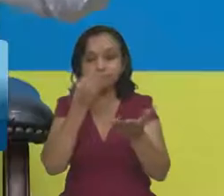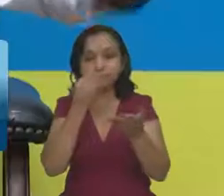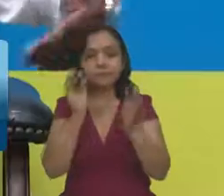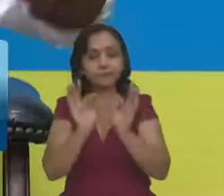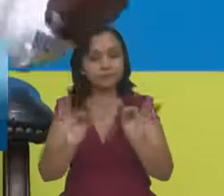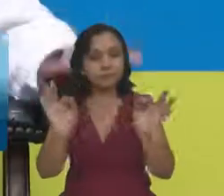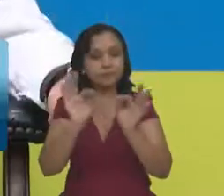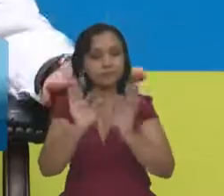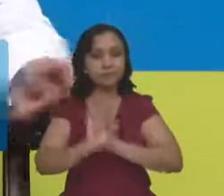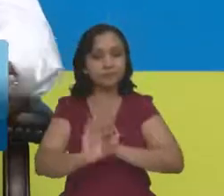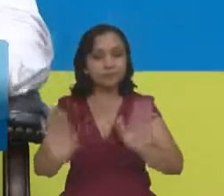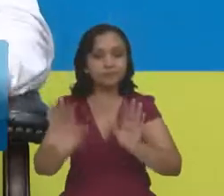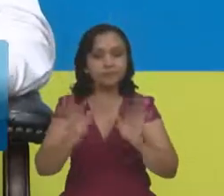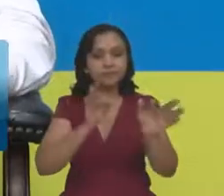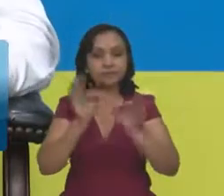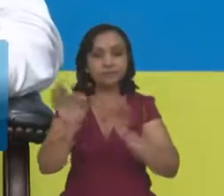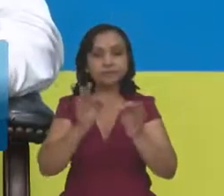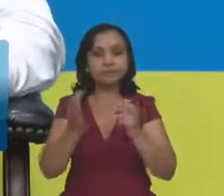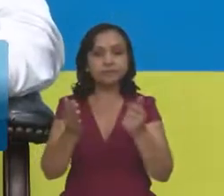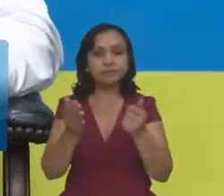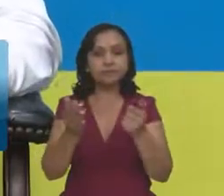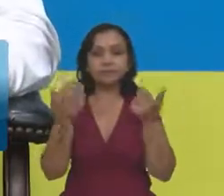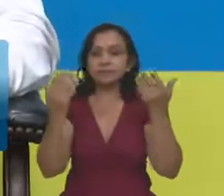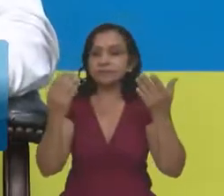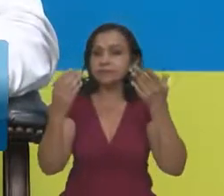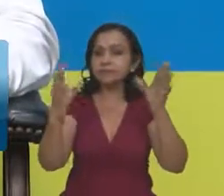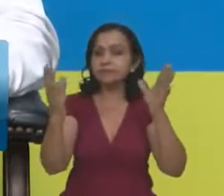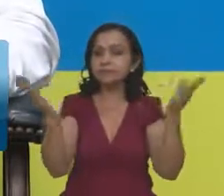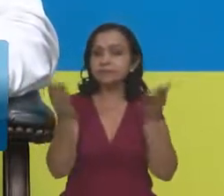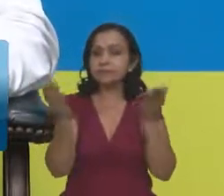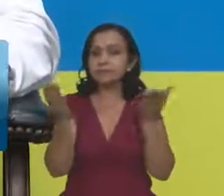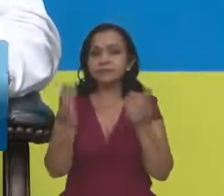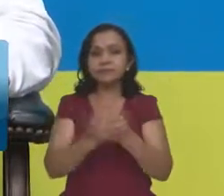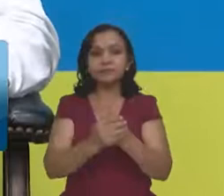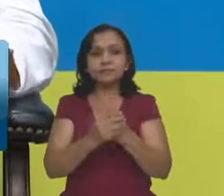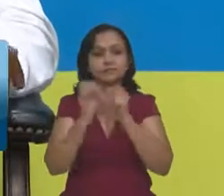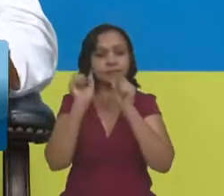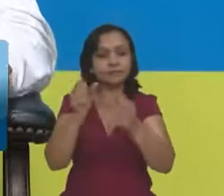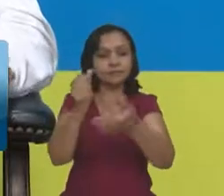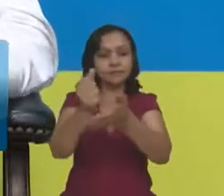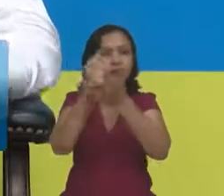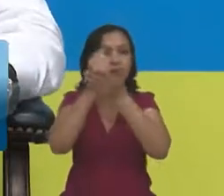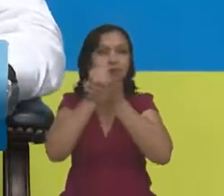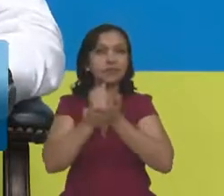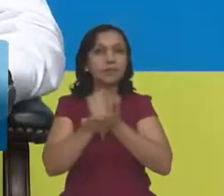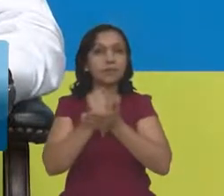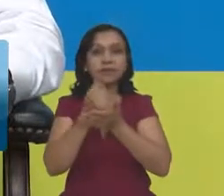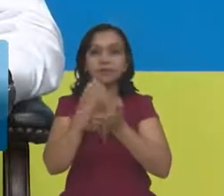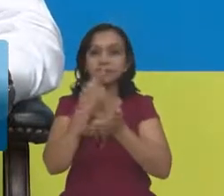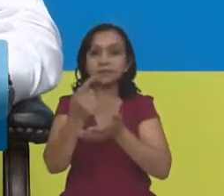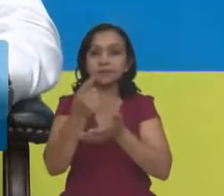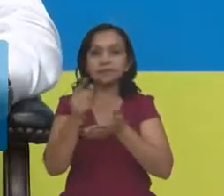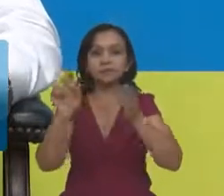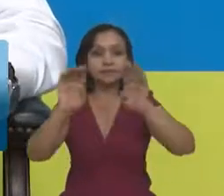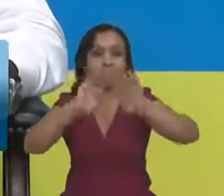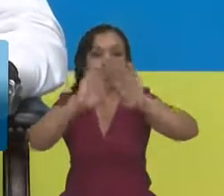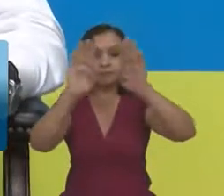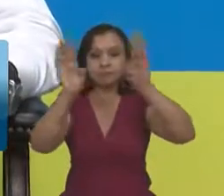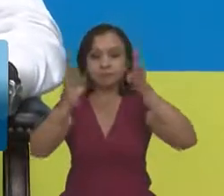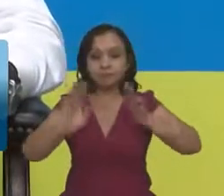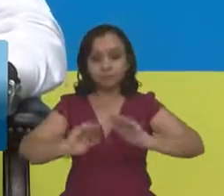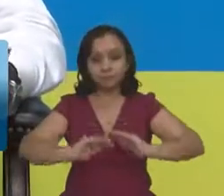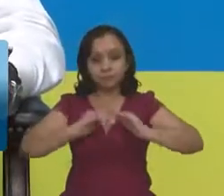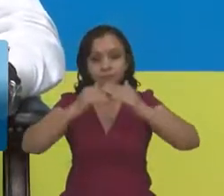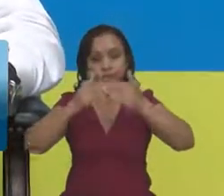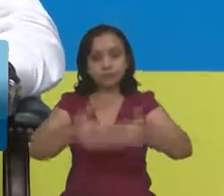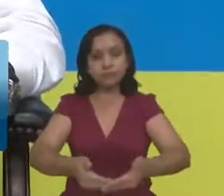sí, que ya lo está diciendo muy clave, sí. ¿Qué otros puntos, qué otros tics usted nos puede brindar para que la mujer, incluso que